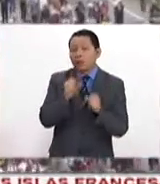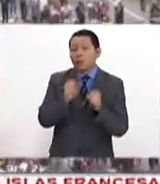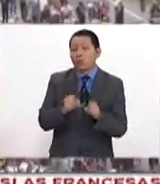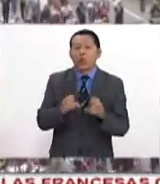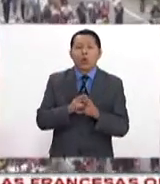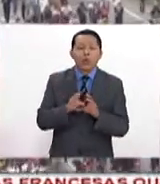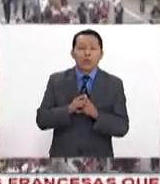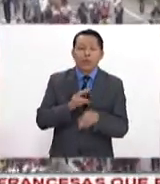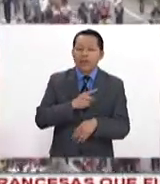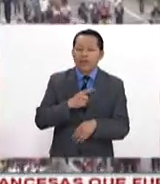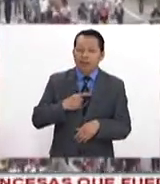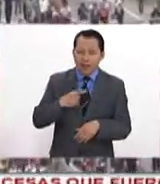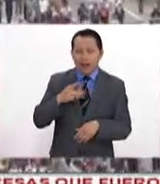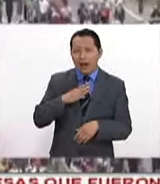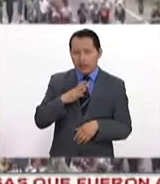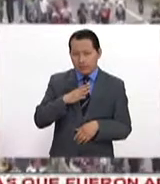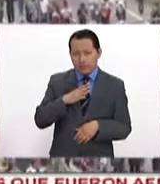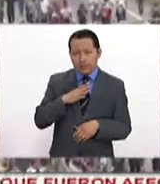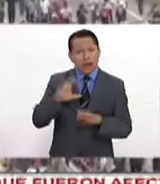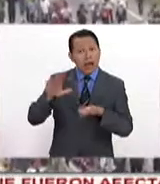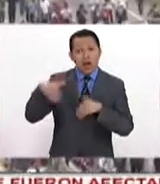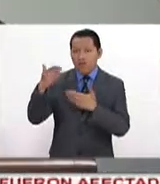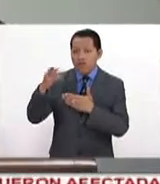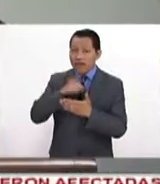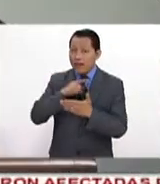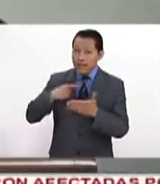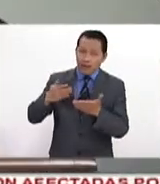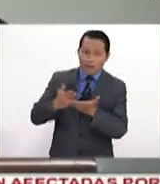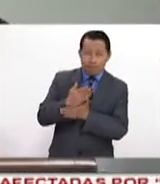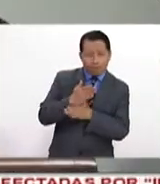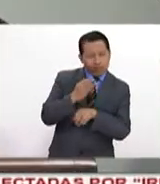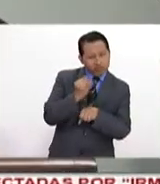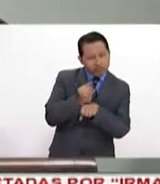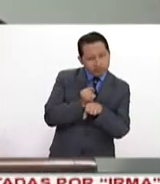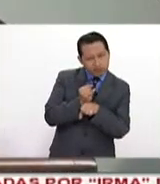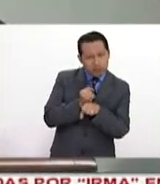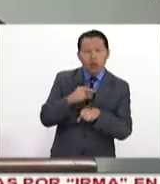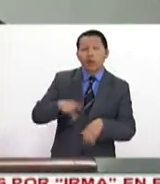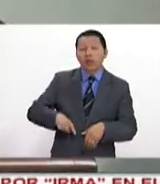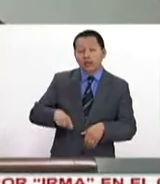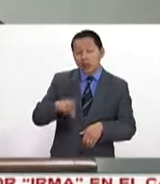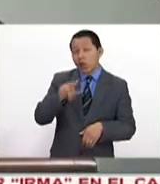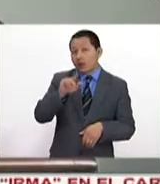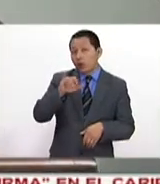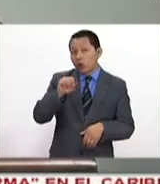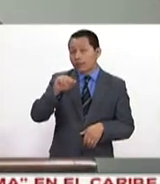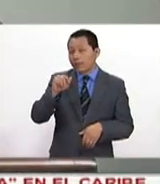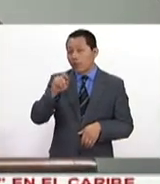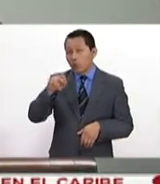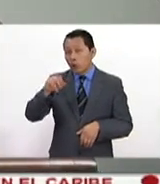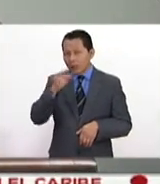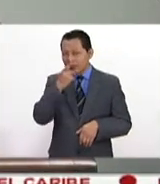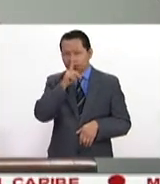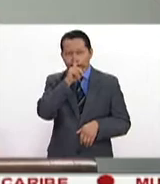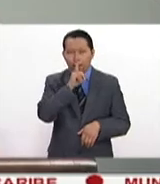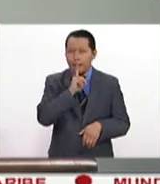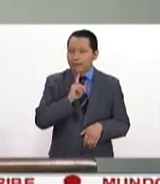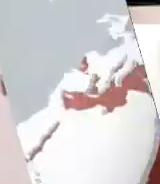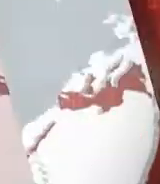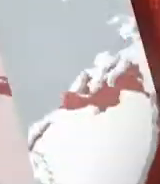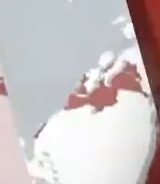puede pasar con una indagatoria externa. Por su parte, el gobierno de Nicolás Maduro calificó como mentiras estas declaraciones.